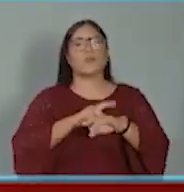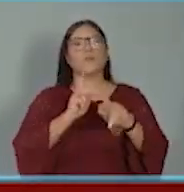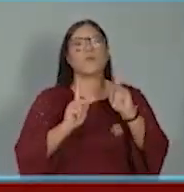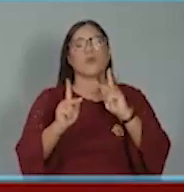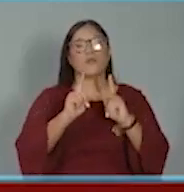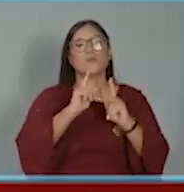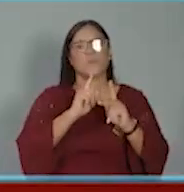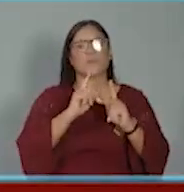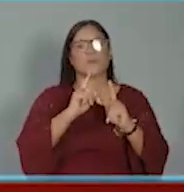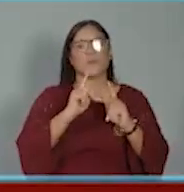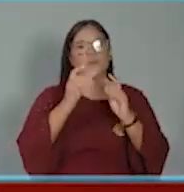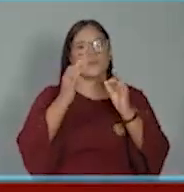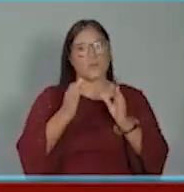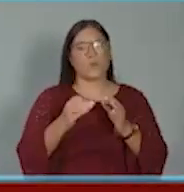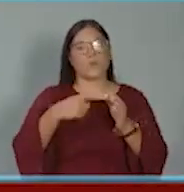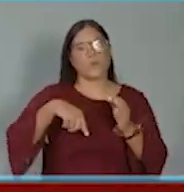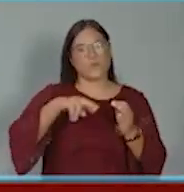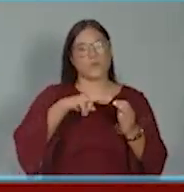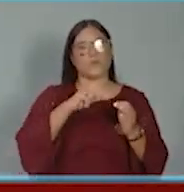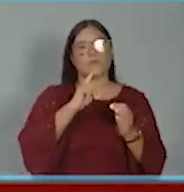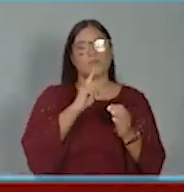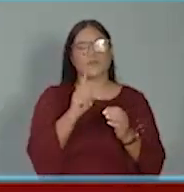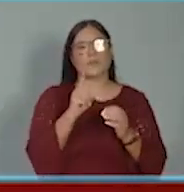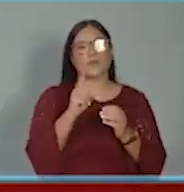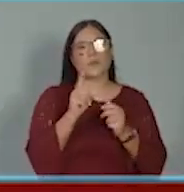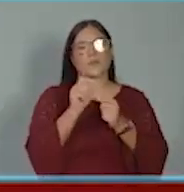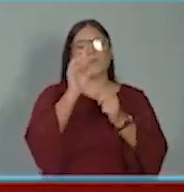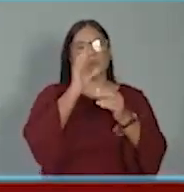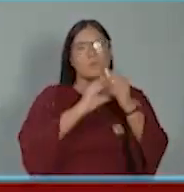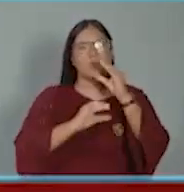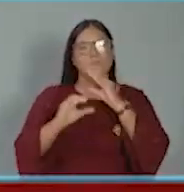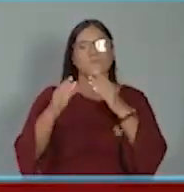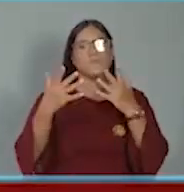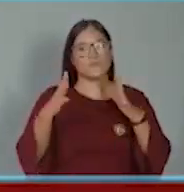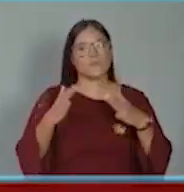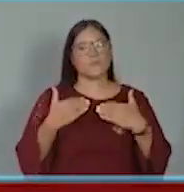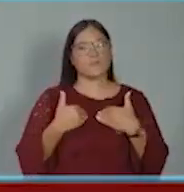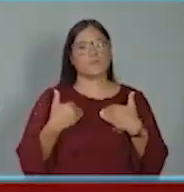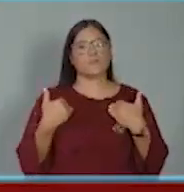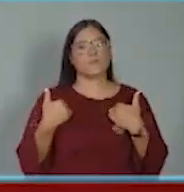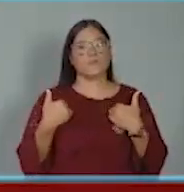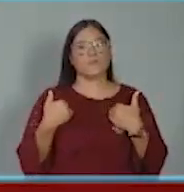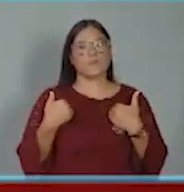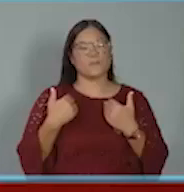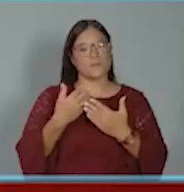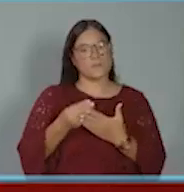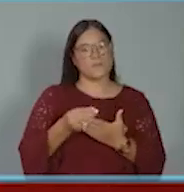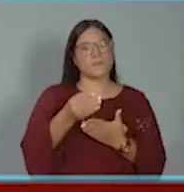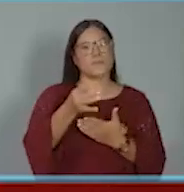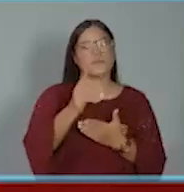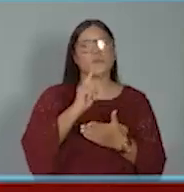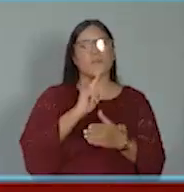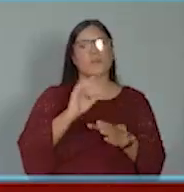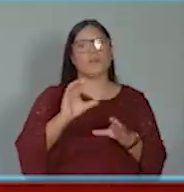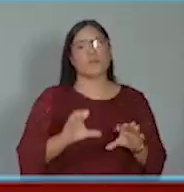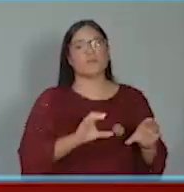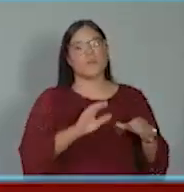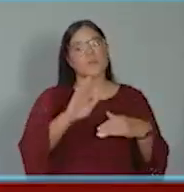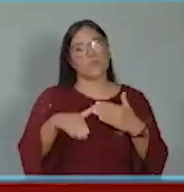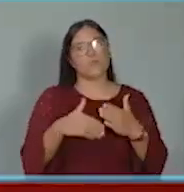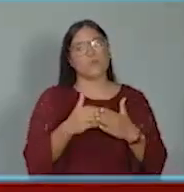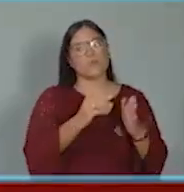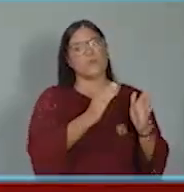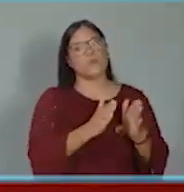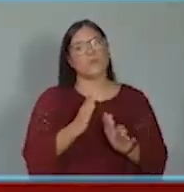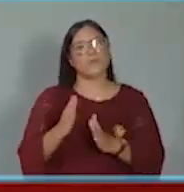gente puede estar segura que nosotros estamos buscando Ya lo tenemos pero garantizando que se haga todo el debido proceso